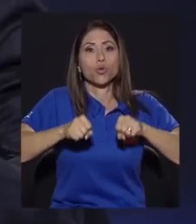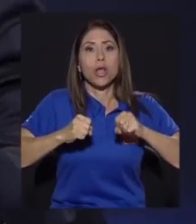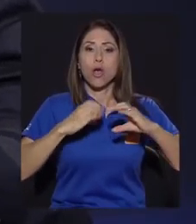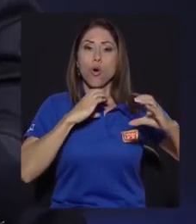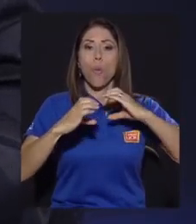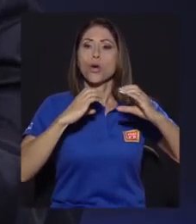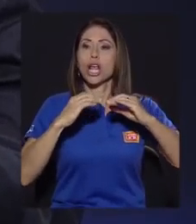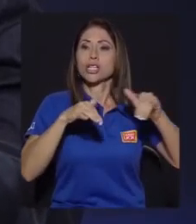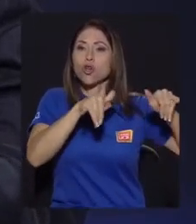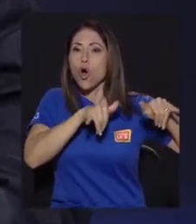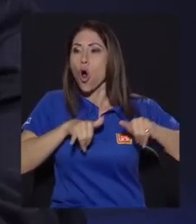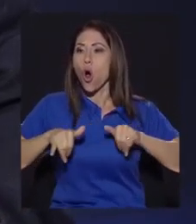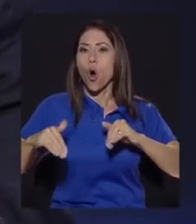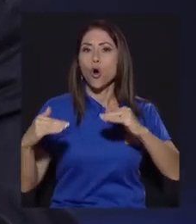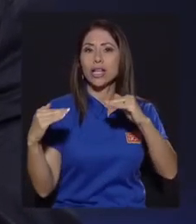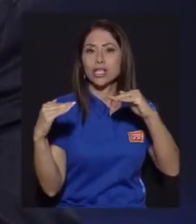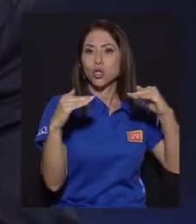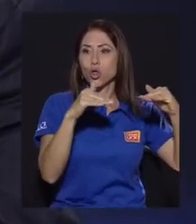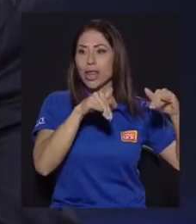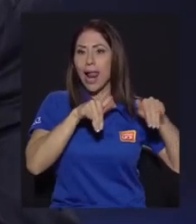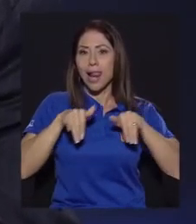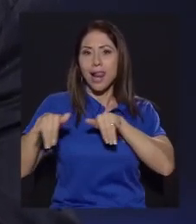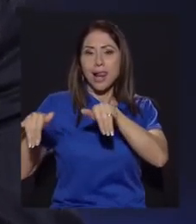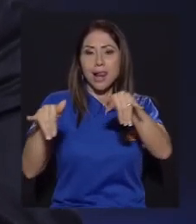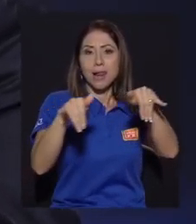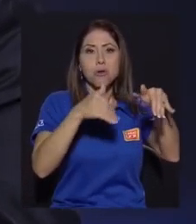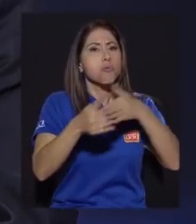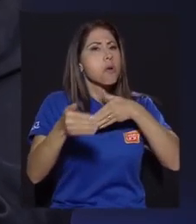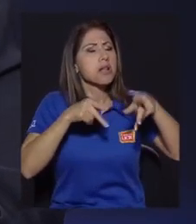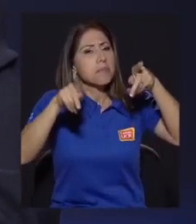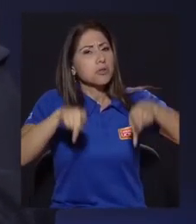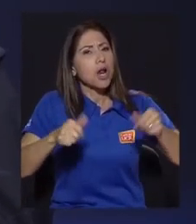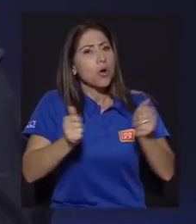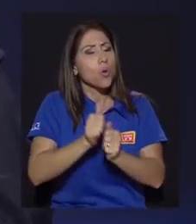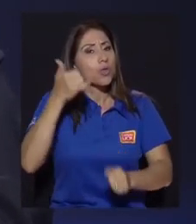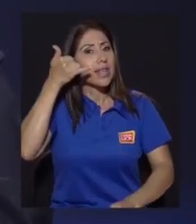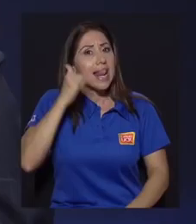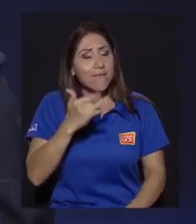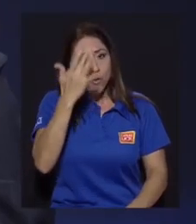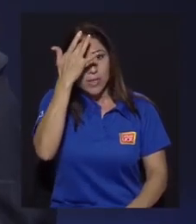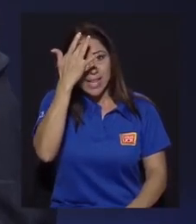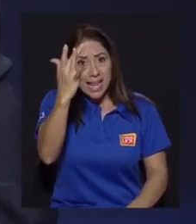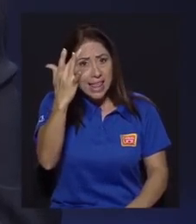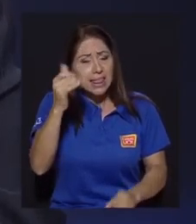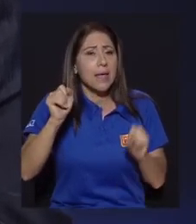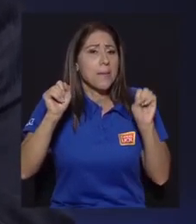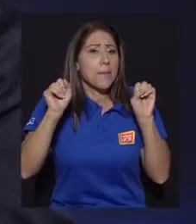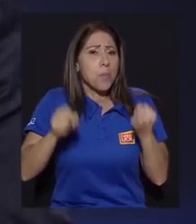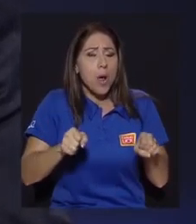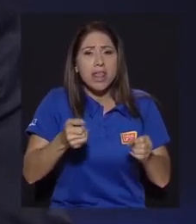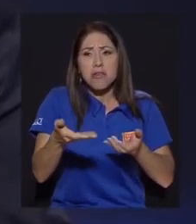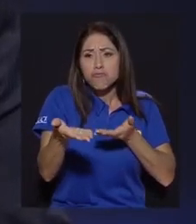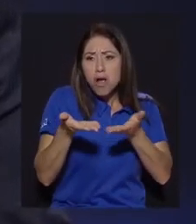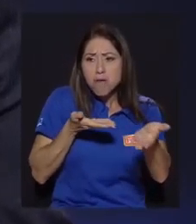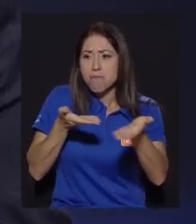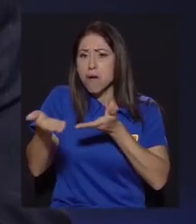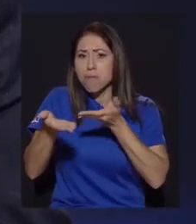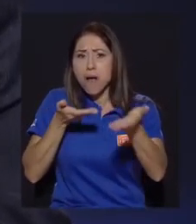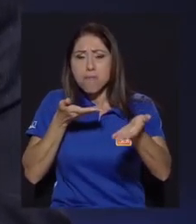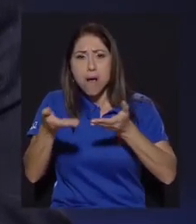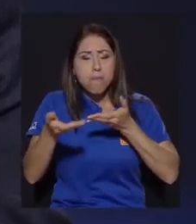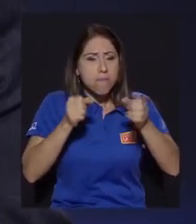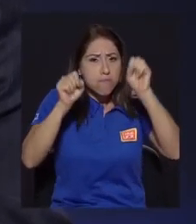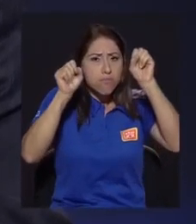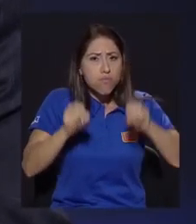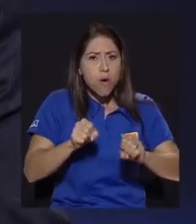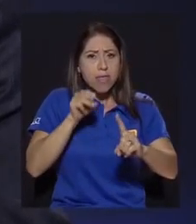que todo ciudadano que tenga un teléfono inteligente le llaman ahora puede interactuar y puede